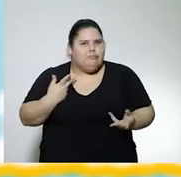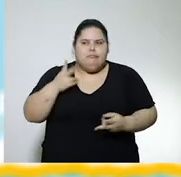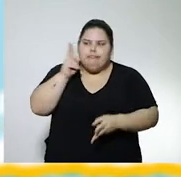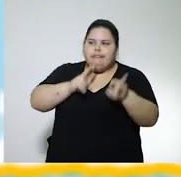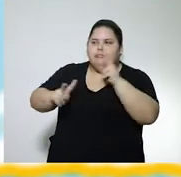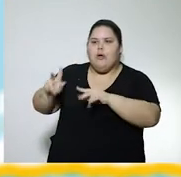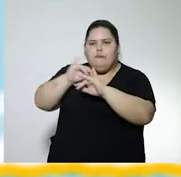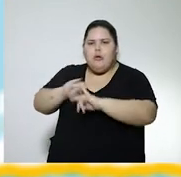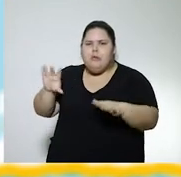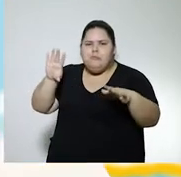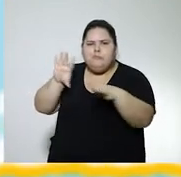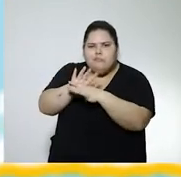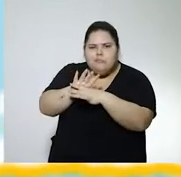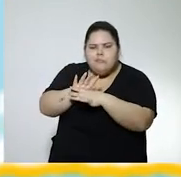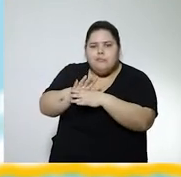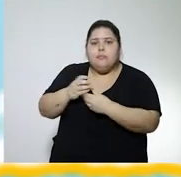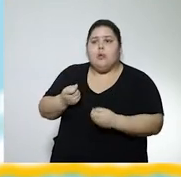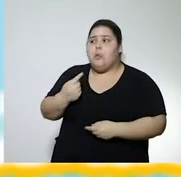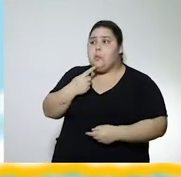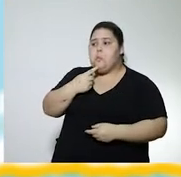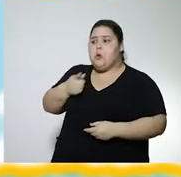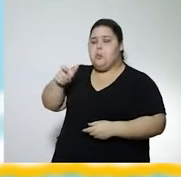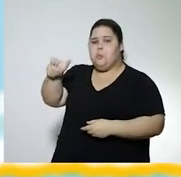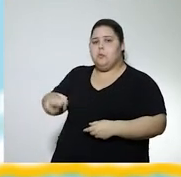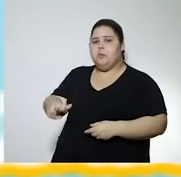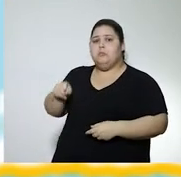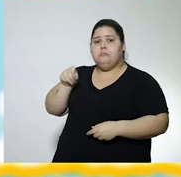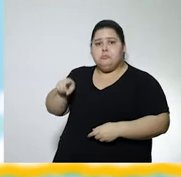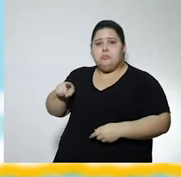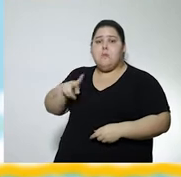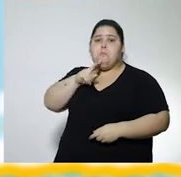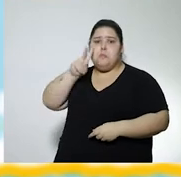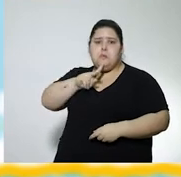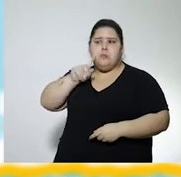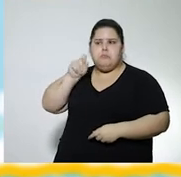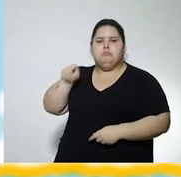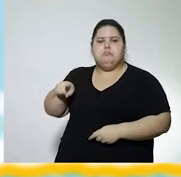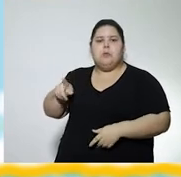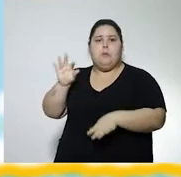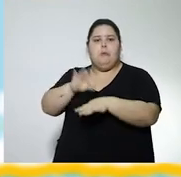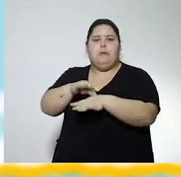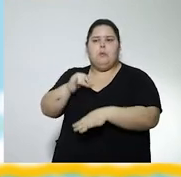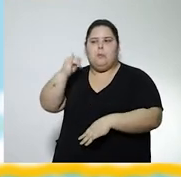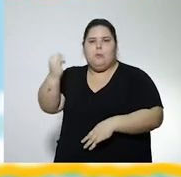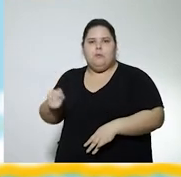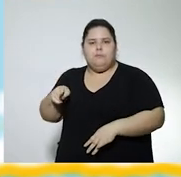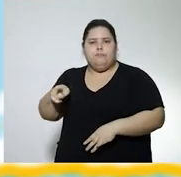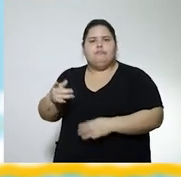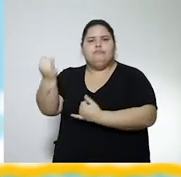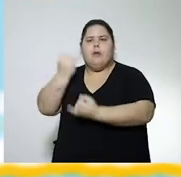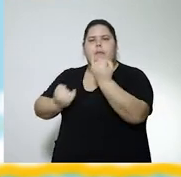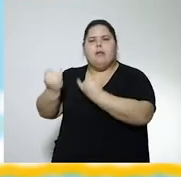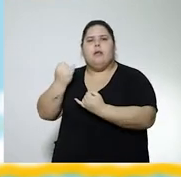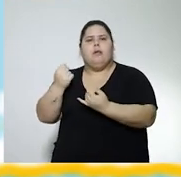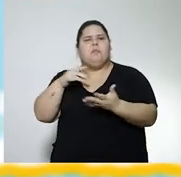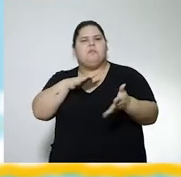fuentes. Fui y consulté a Vivi. Ella es una nutricionista y nos explicaba